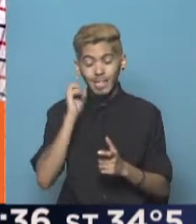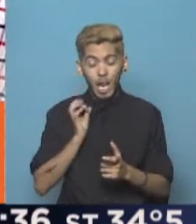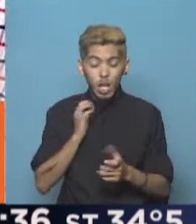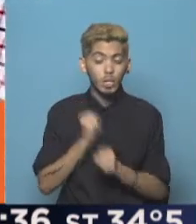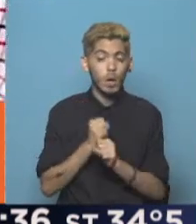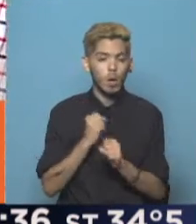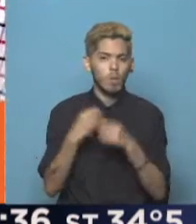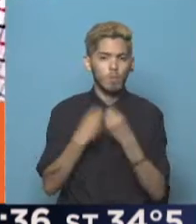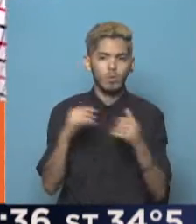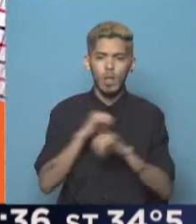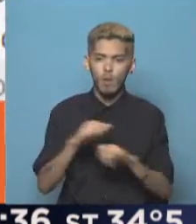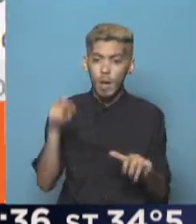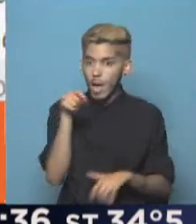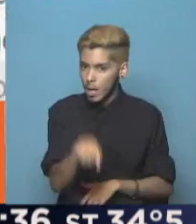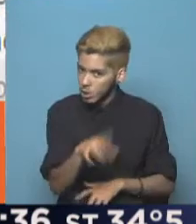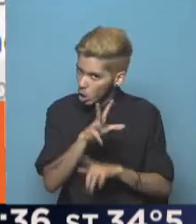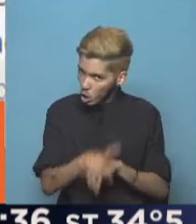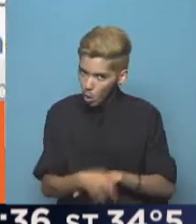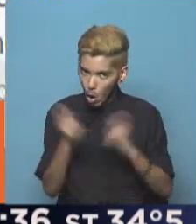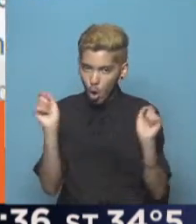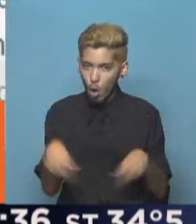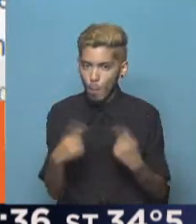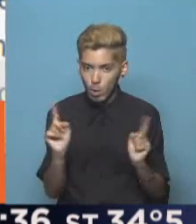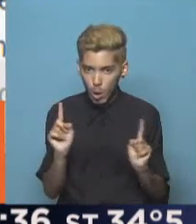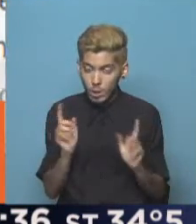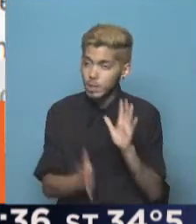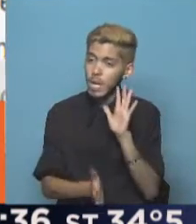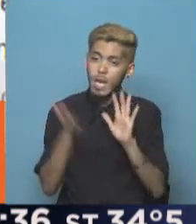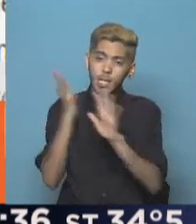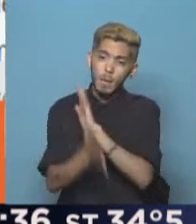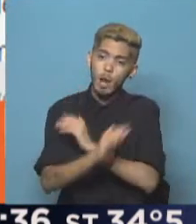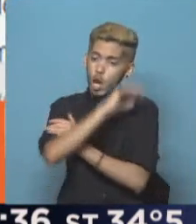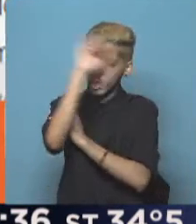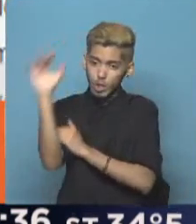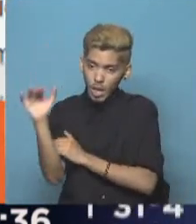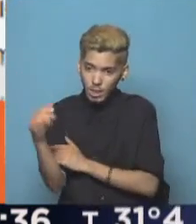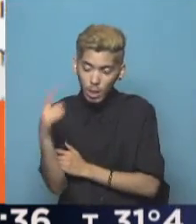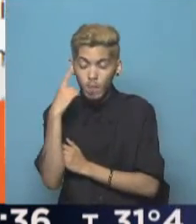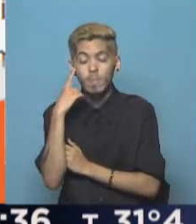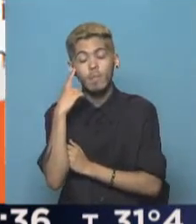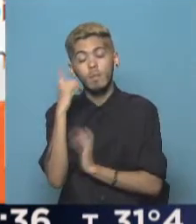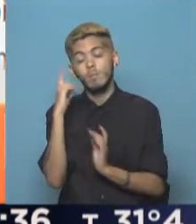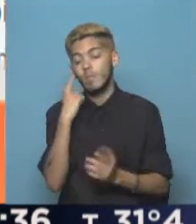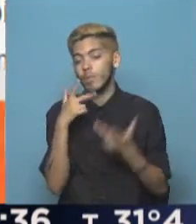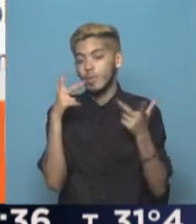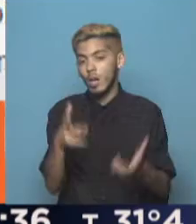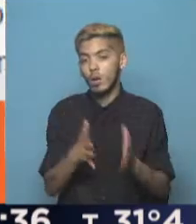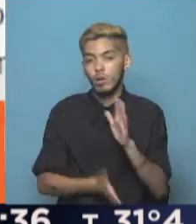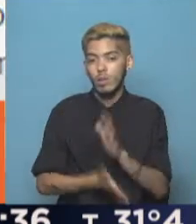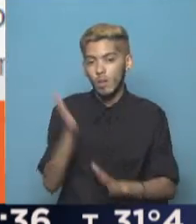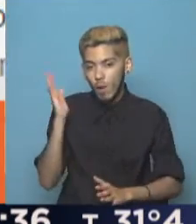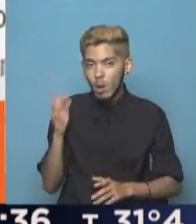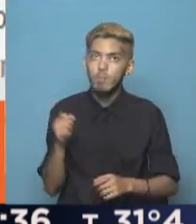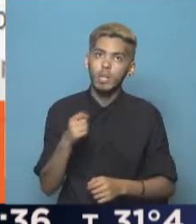información, dijimos, esto no es un robo común. Se fueron por los techos, digo, se fueron porque seguramente eran dos